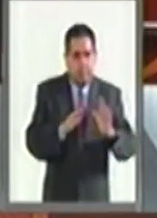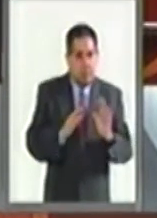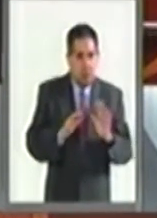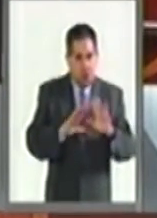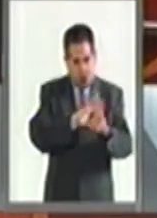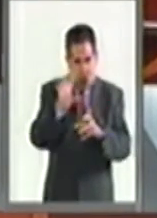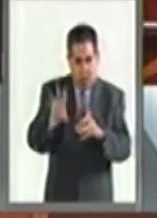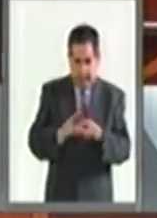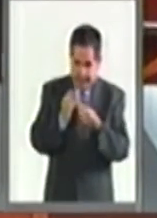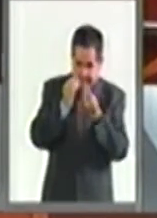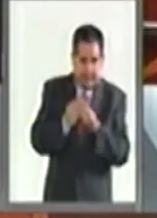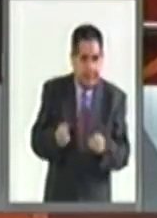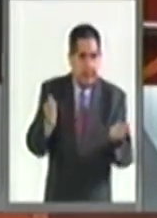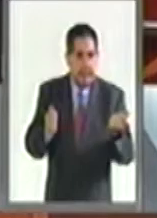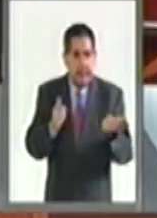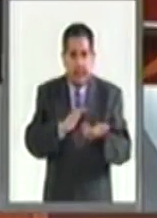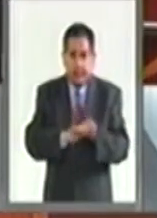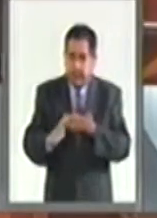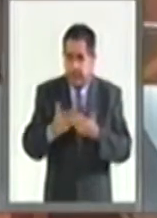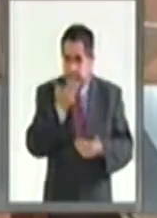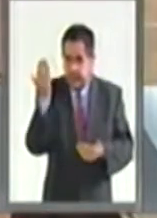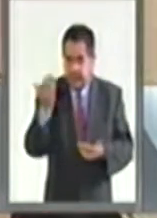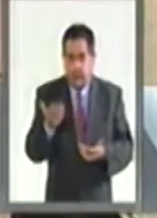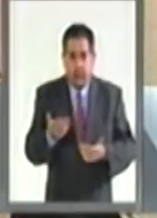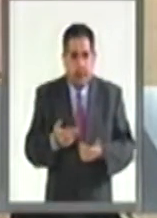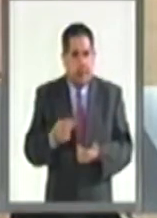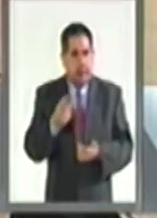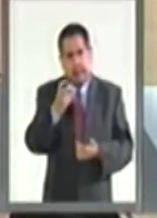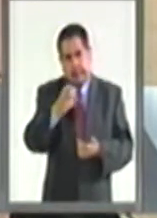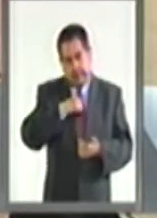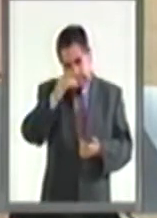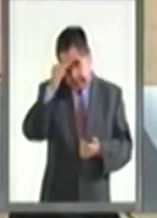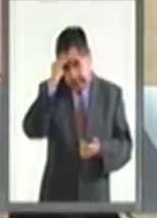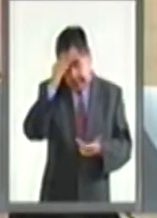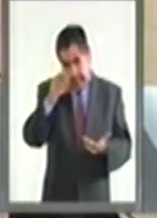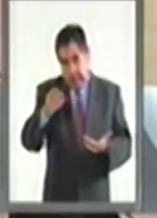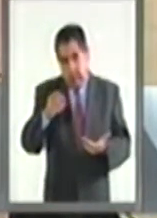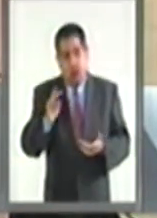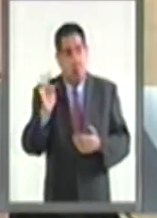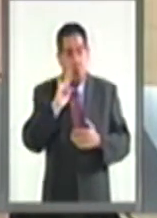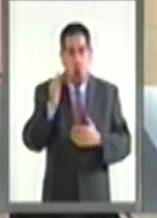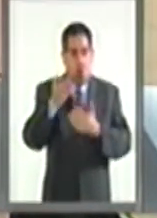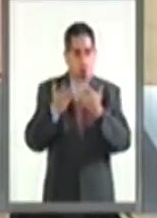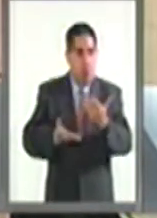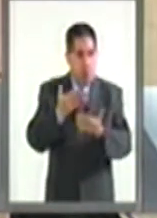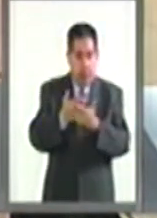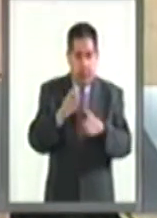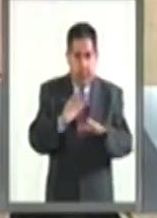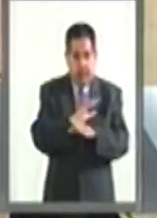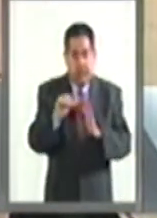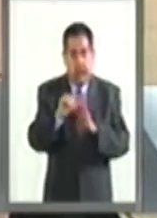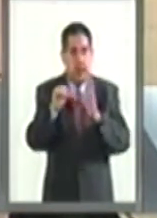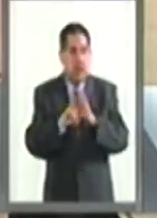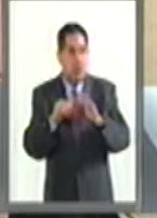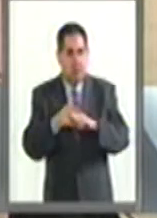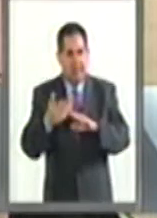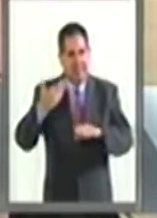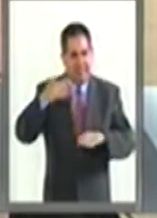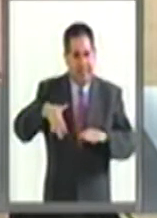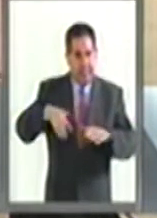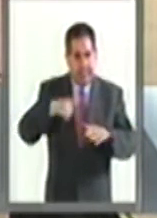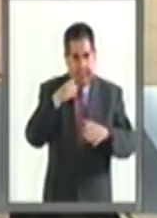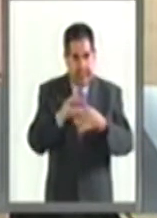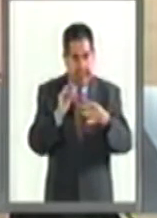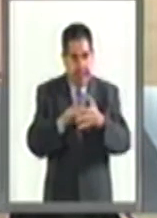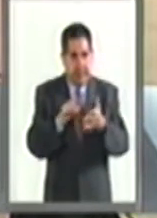proceso conducente para cada caso, de tal suerte que con lo propuesto en la reforma de los artículos antes